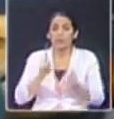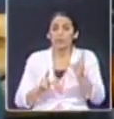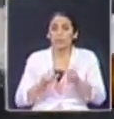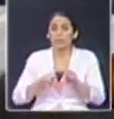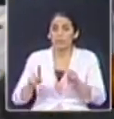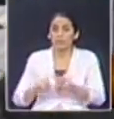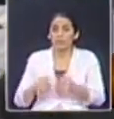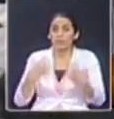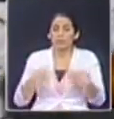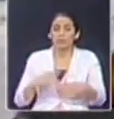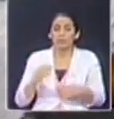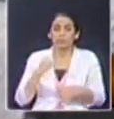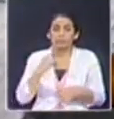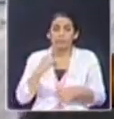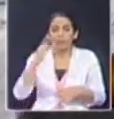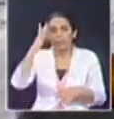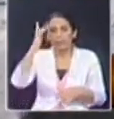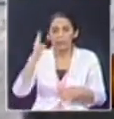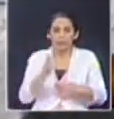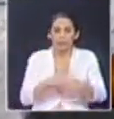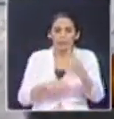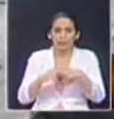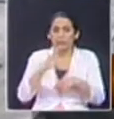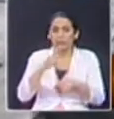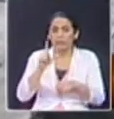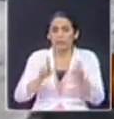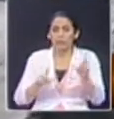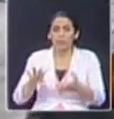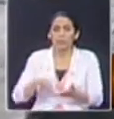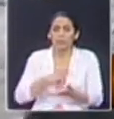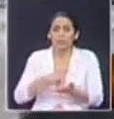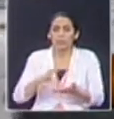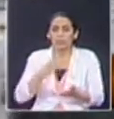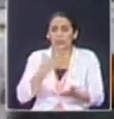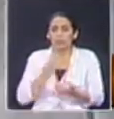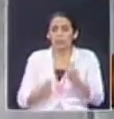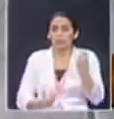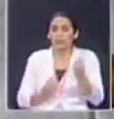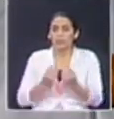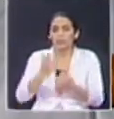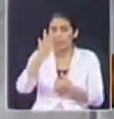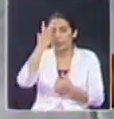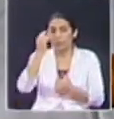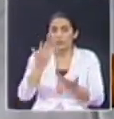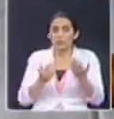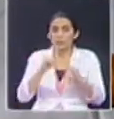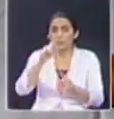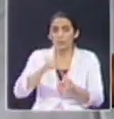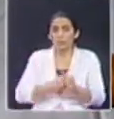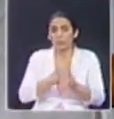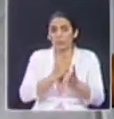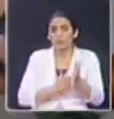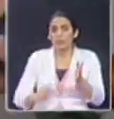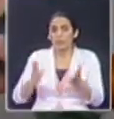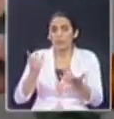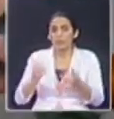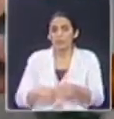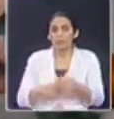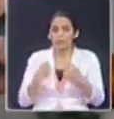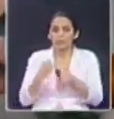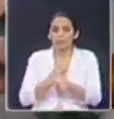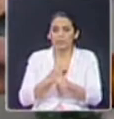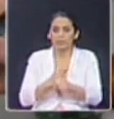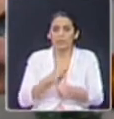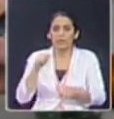incertidumbre continúe y que fácilmente se podría tomar hasta un mes para cumplir con los requisitos previos al inicio de los trabajos. Este contrato